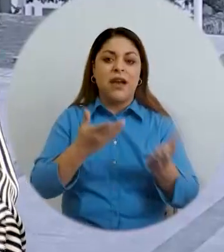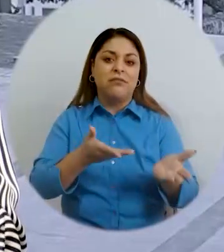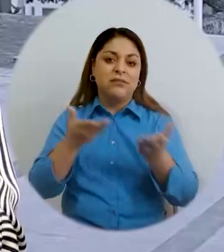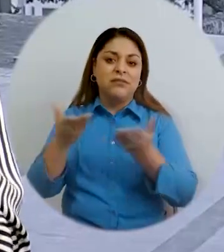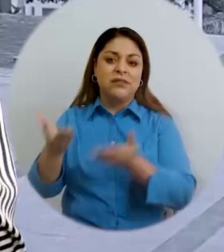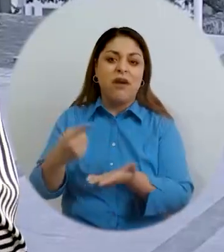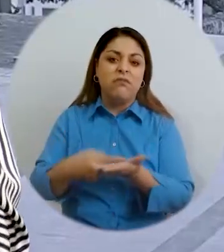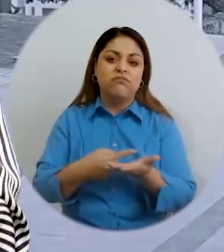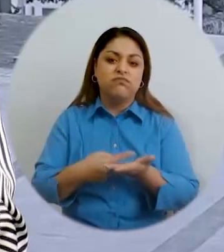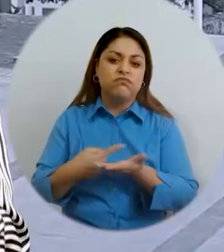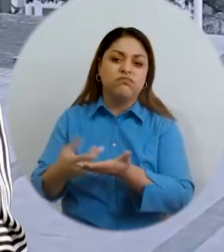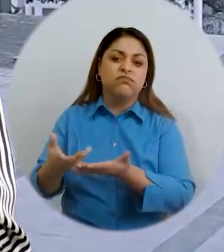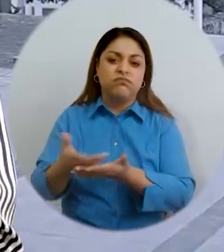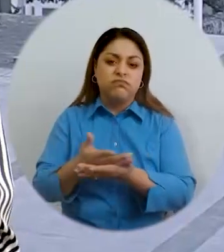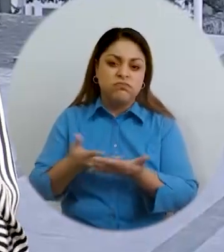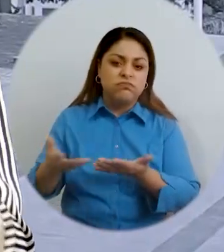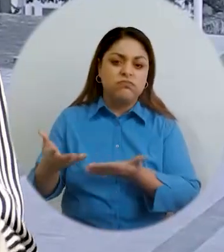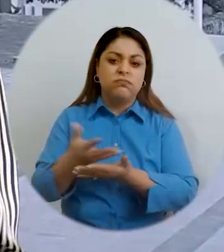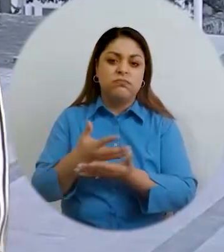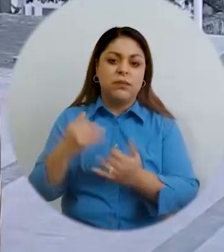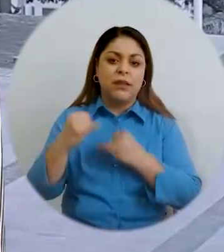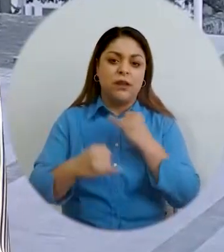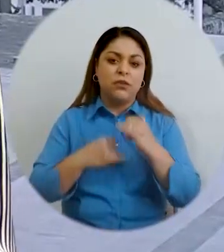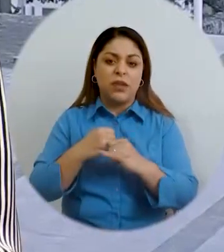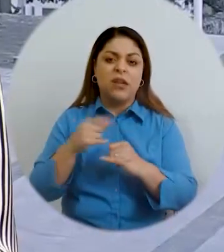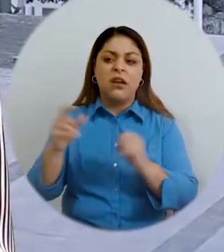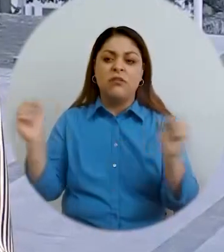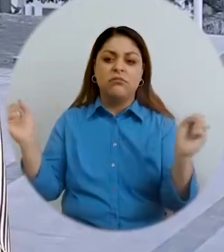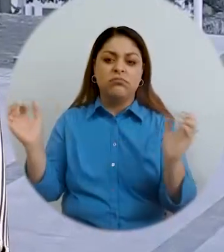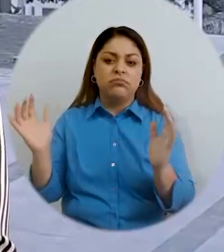estos foros internacionales donde se reúnen